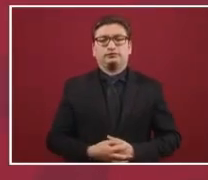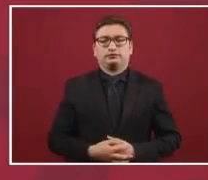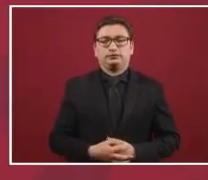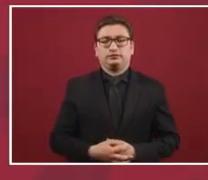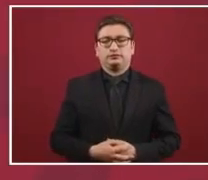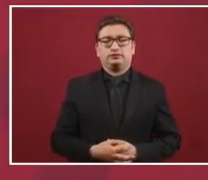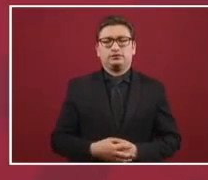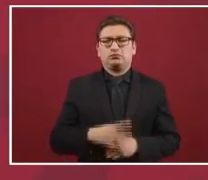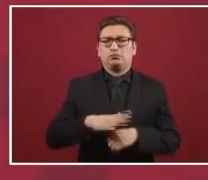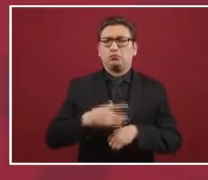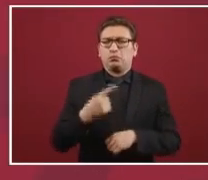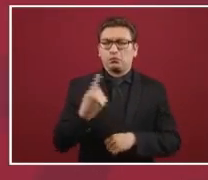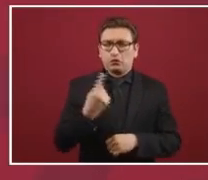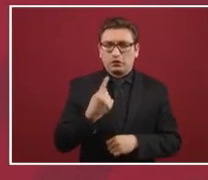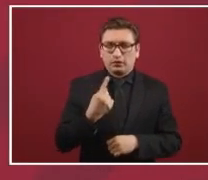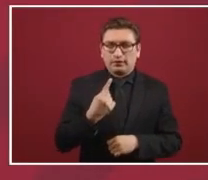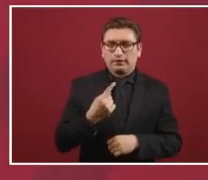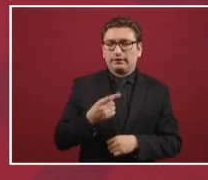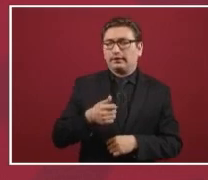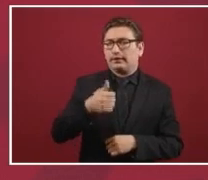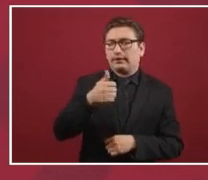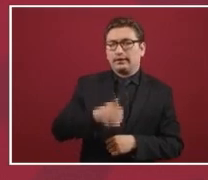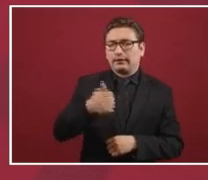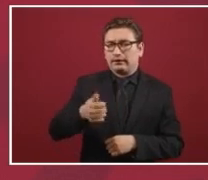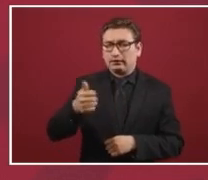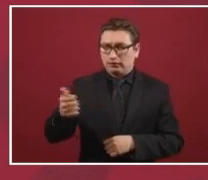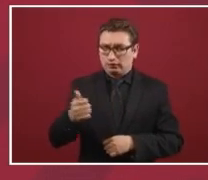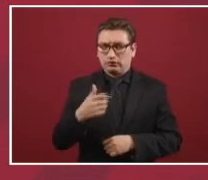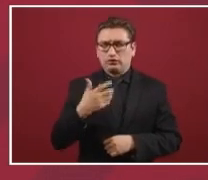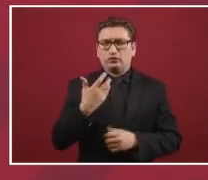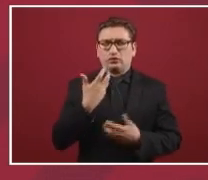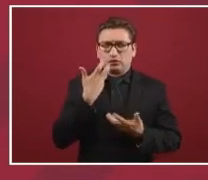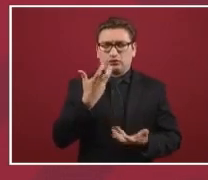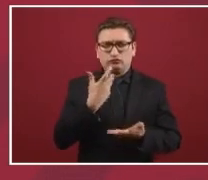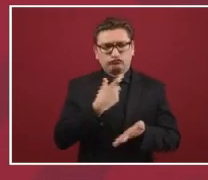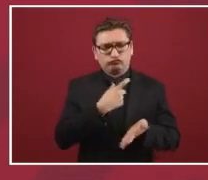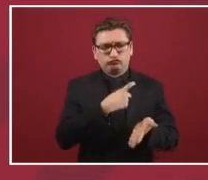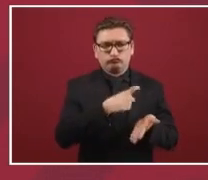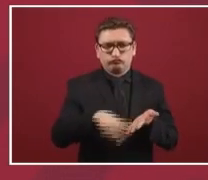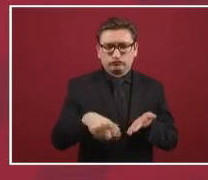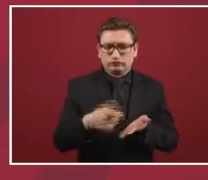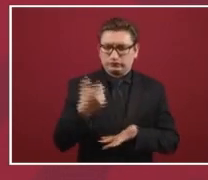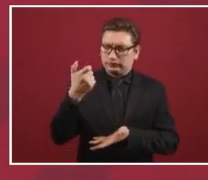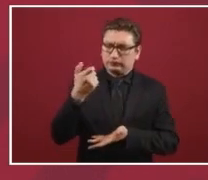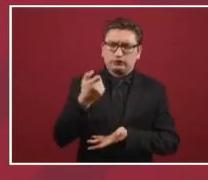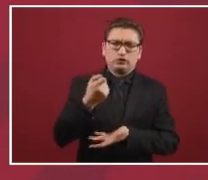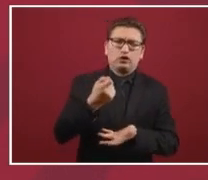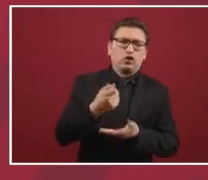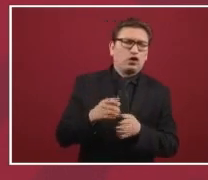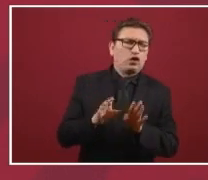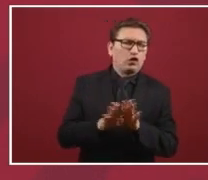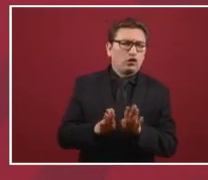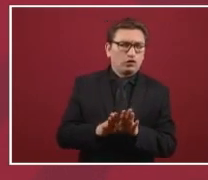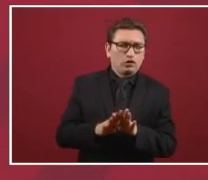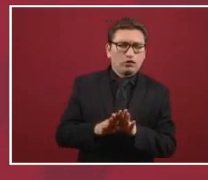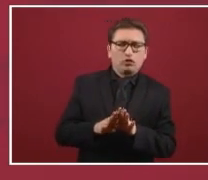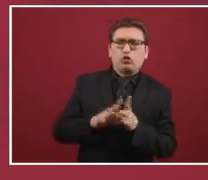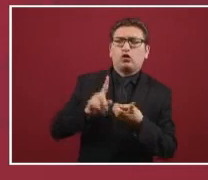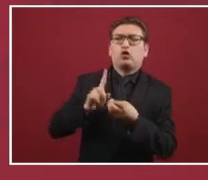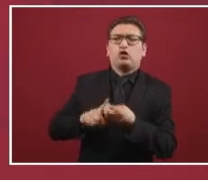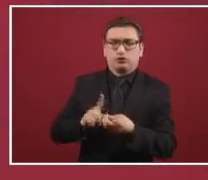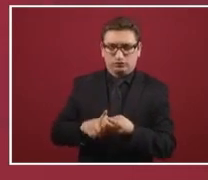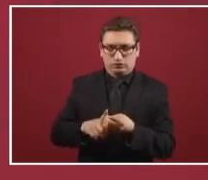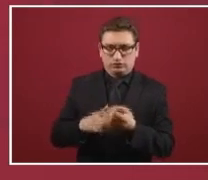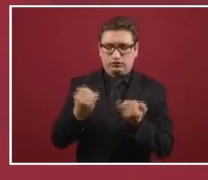que conocer sobre la procedencia del dinero, claro, la